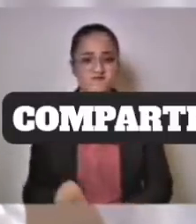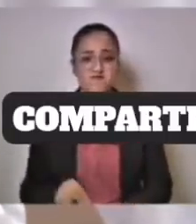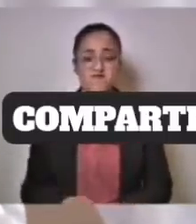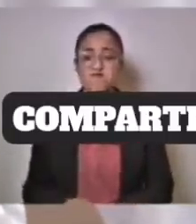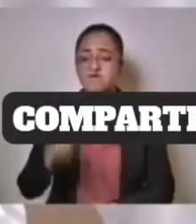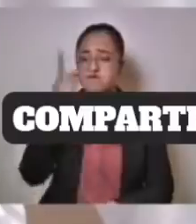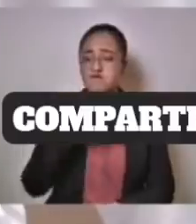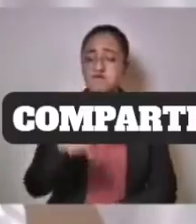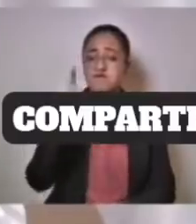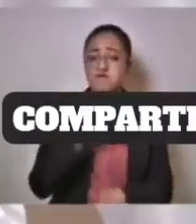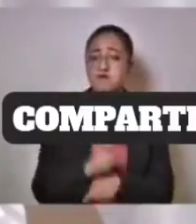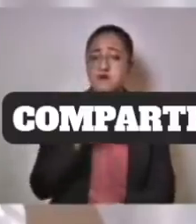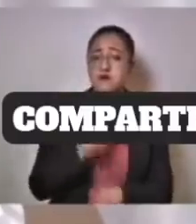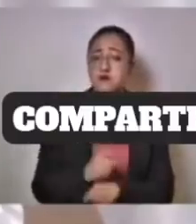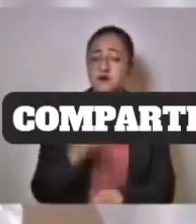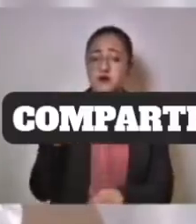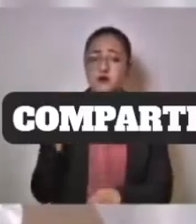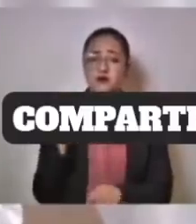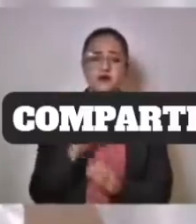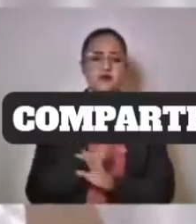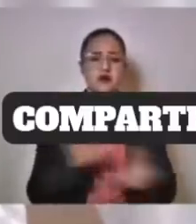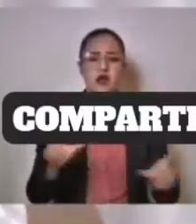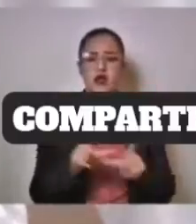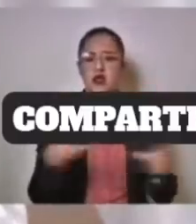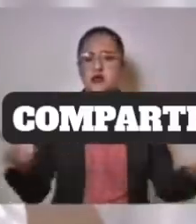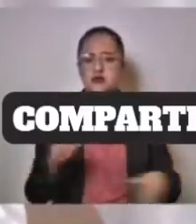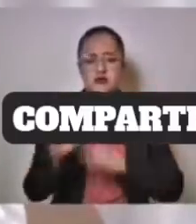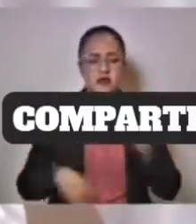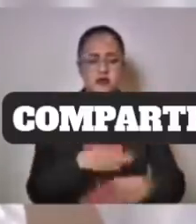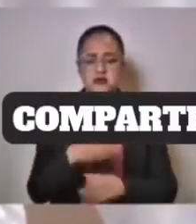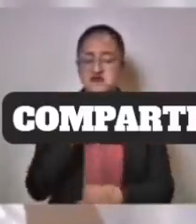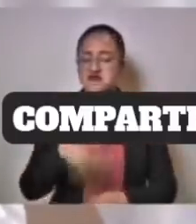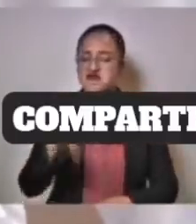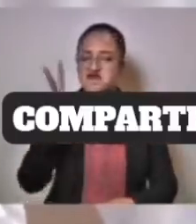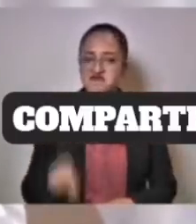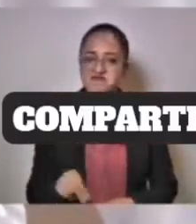Como para que el 1 de junio digamos todo a la normalidad.